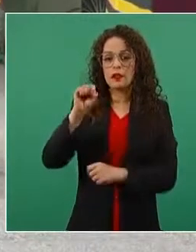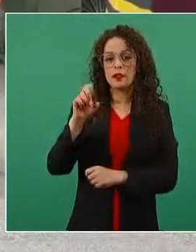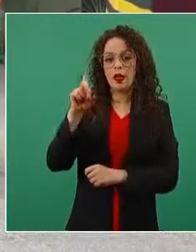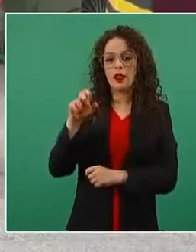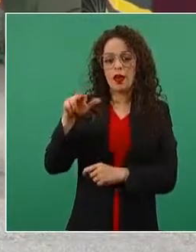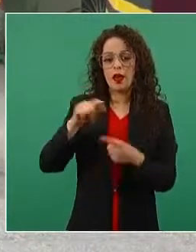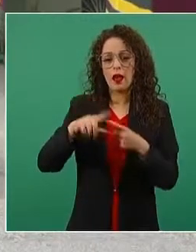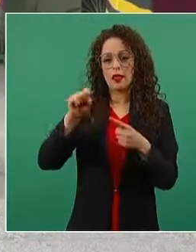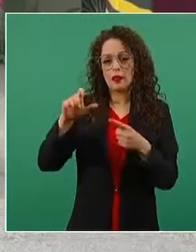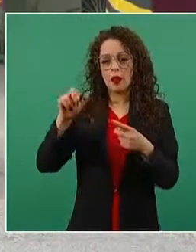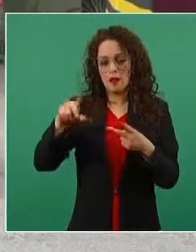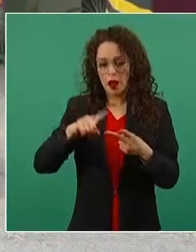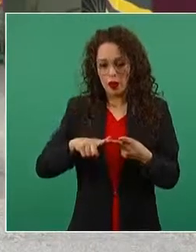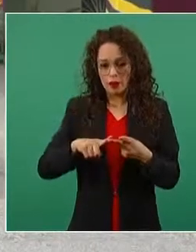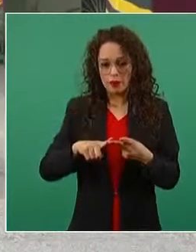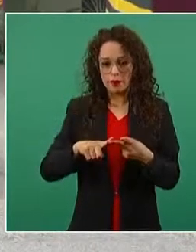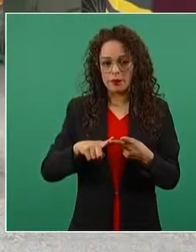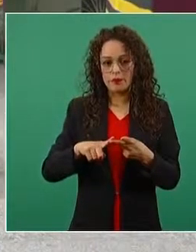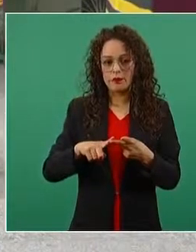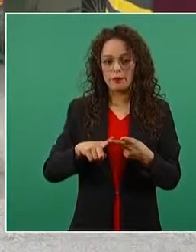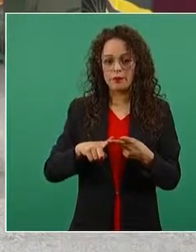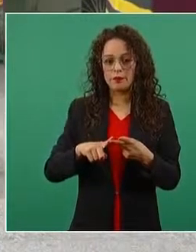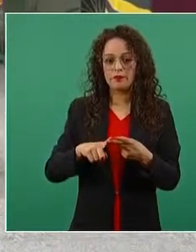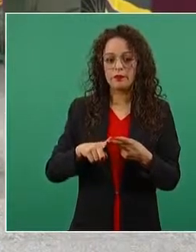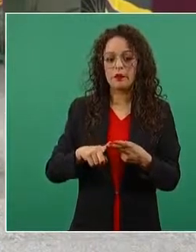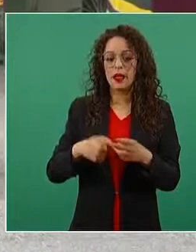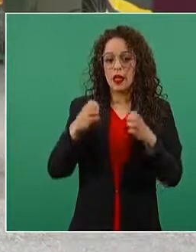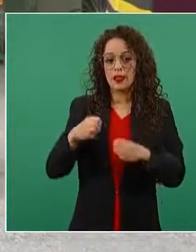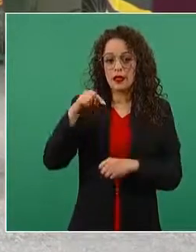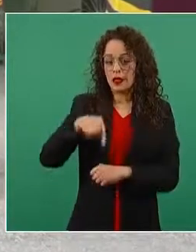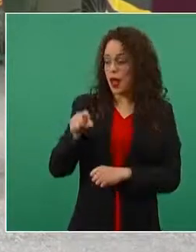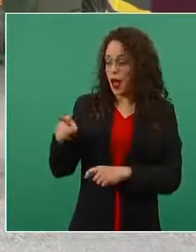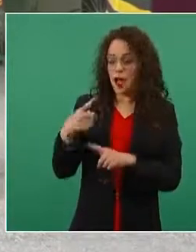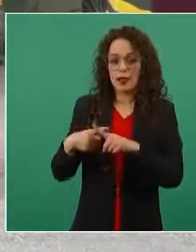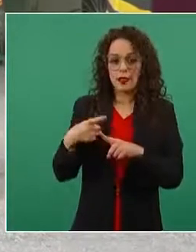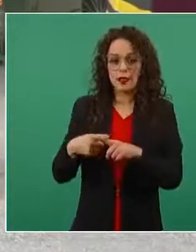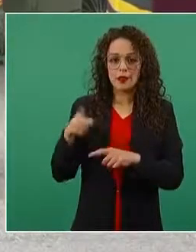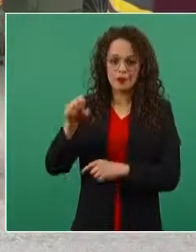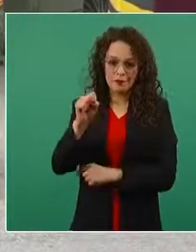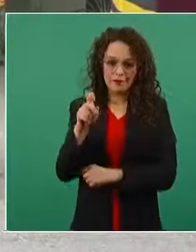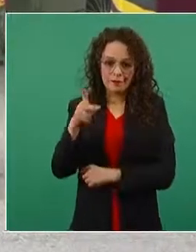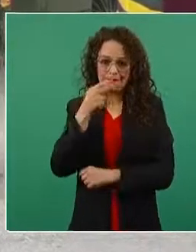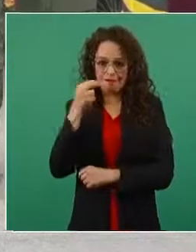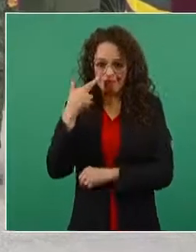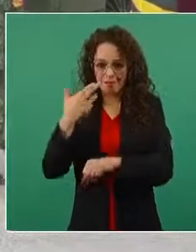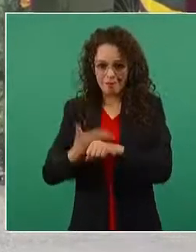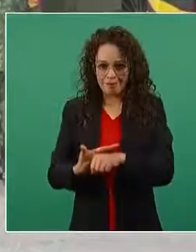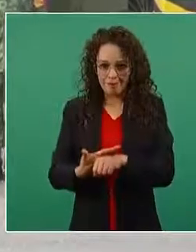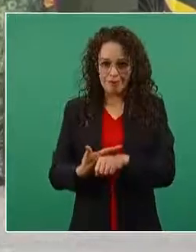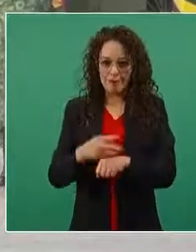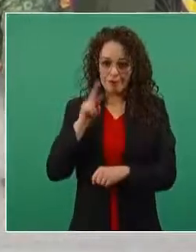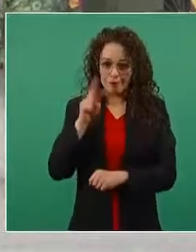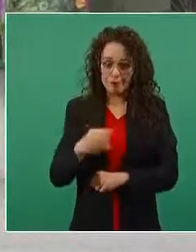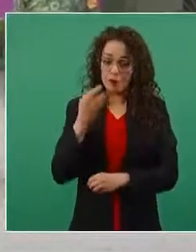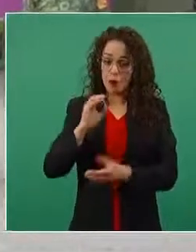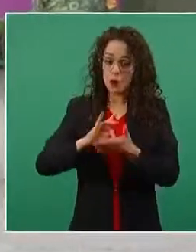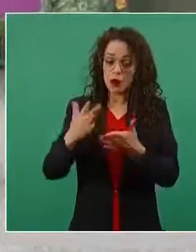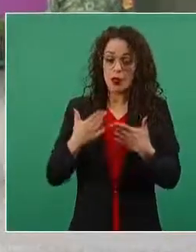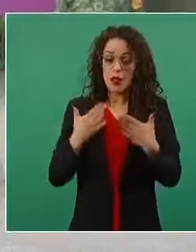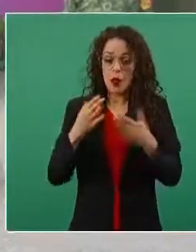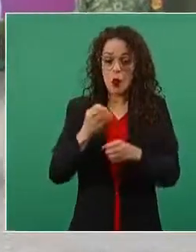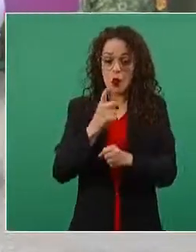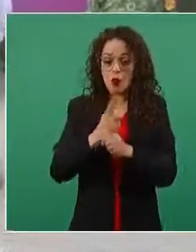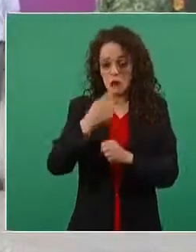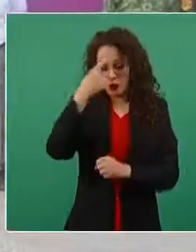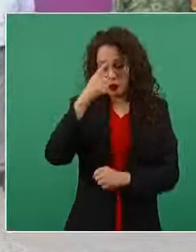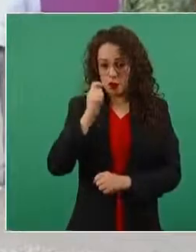acompaña la Secretaría de Educación Pública y estamos listos como enlace Correcaminos y gracias por la confianza y la oportunidad de servir